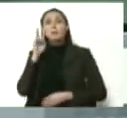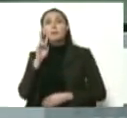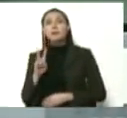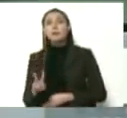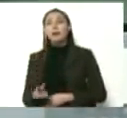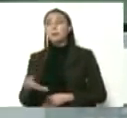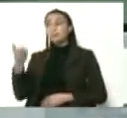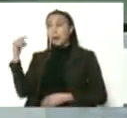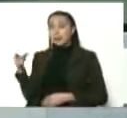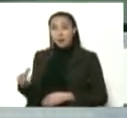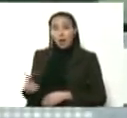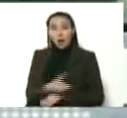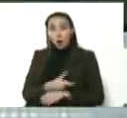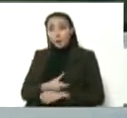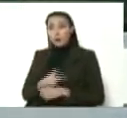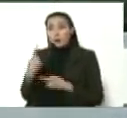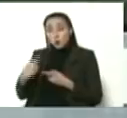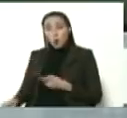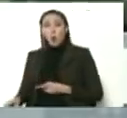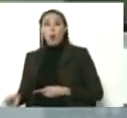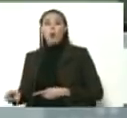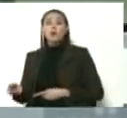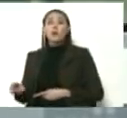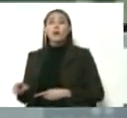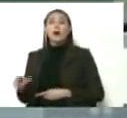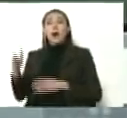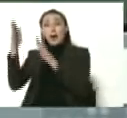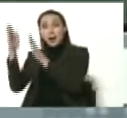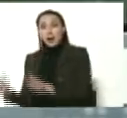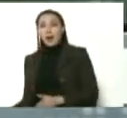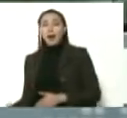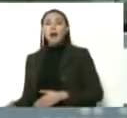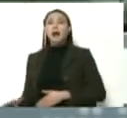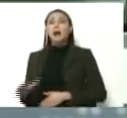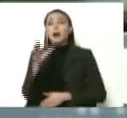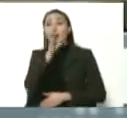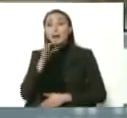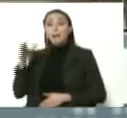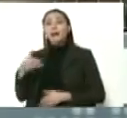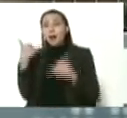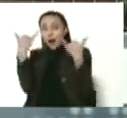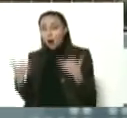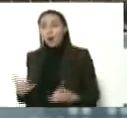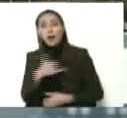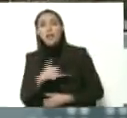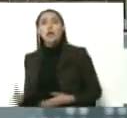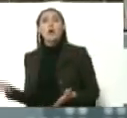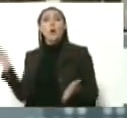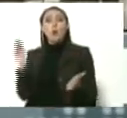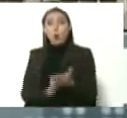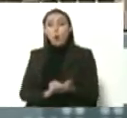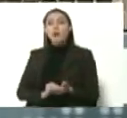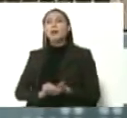era gobernador Capriles Radosky, Dios mío. ¿Ahora Capriles quiere ser gobernador otra vez?